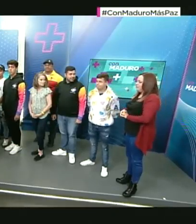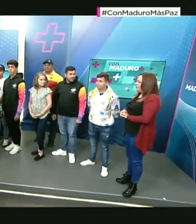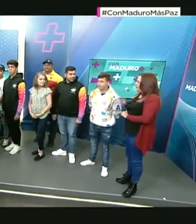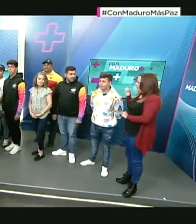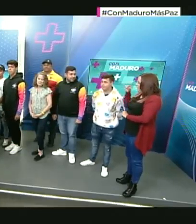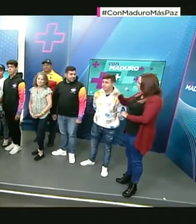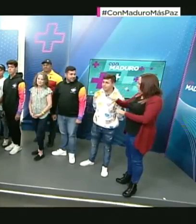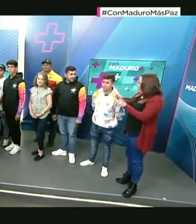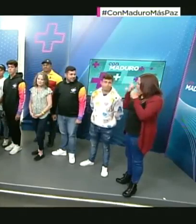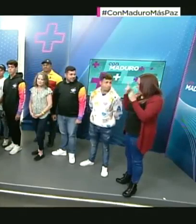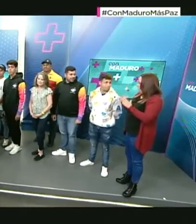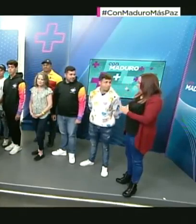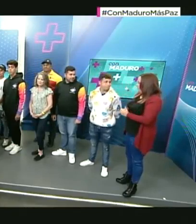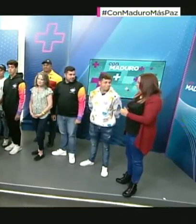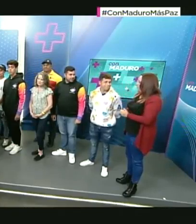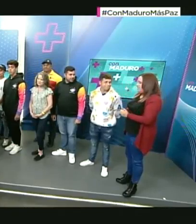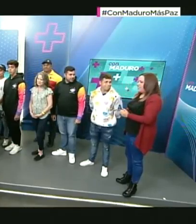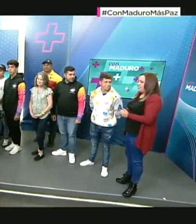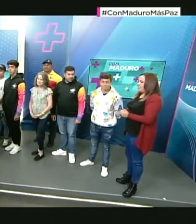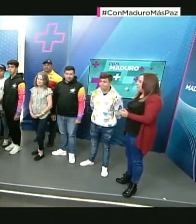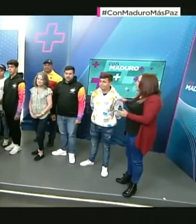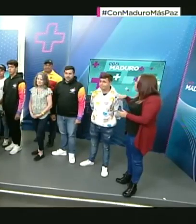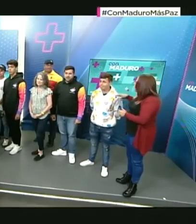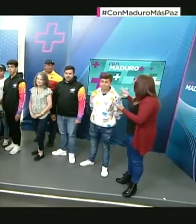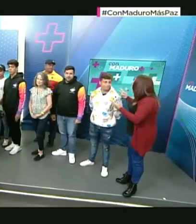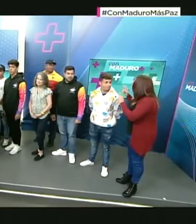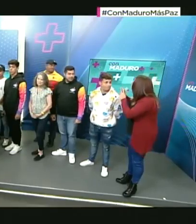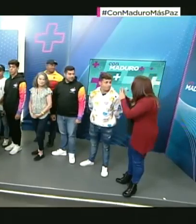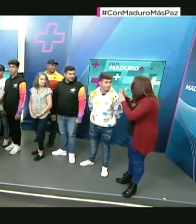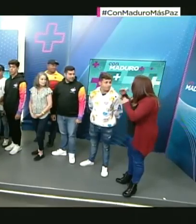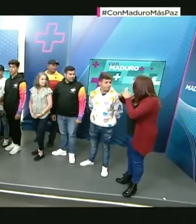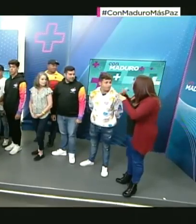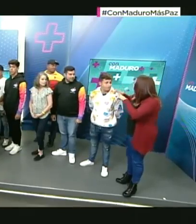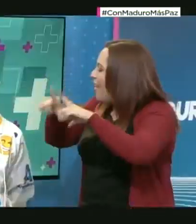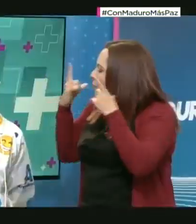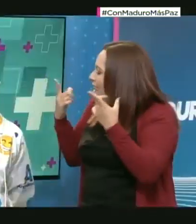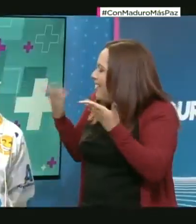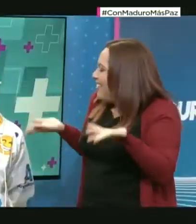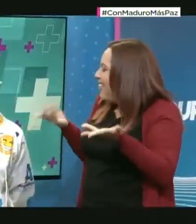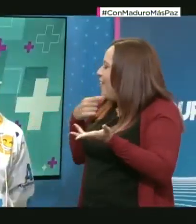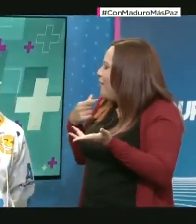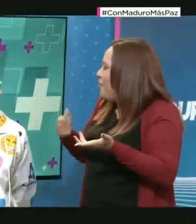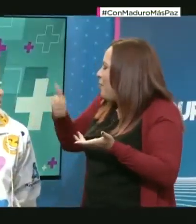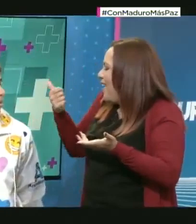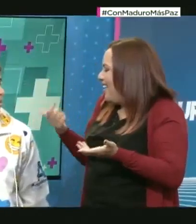Bajaste a La Guaira. ¿Qué conociste en La Guaira?